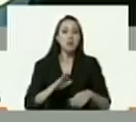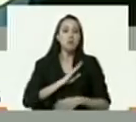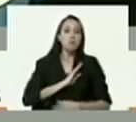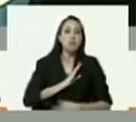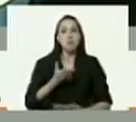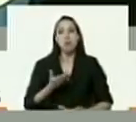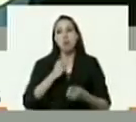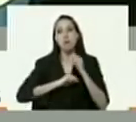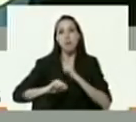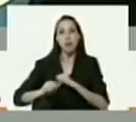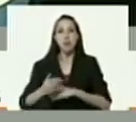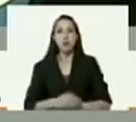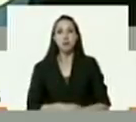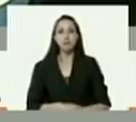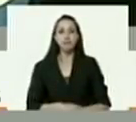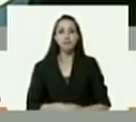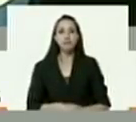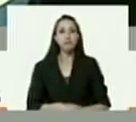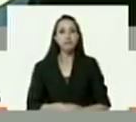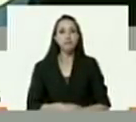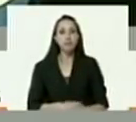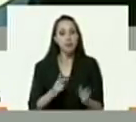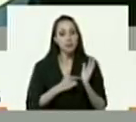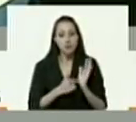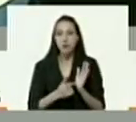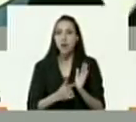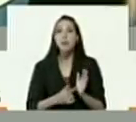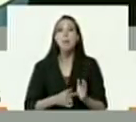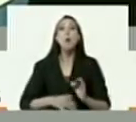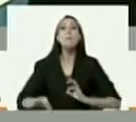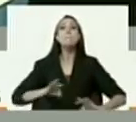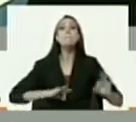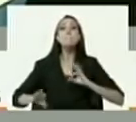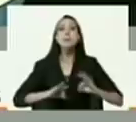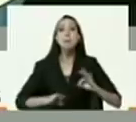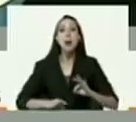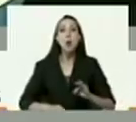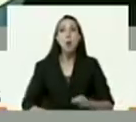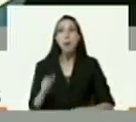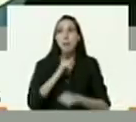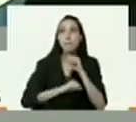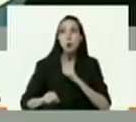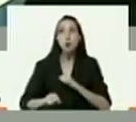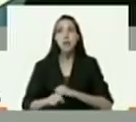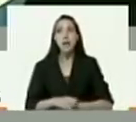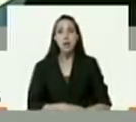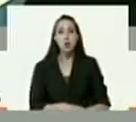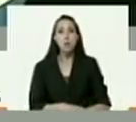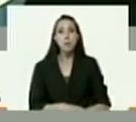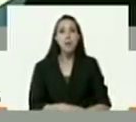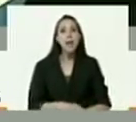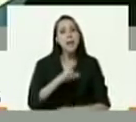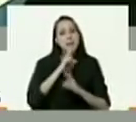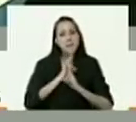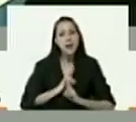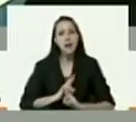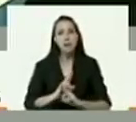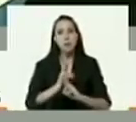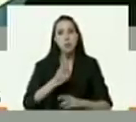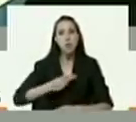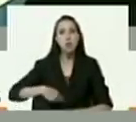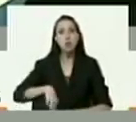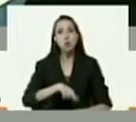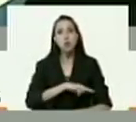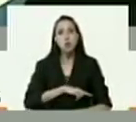evidentemente, que tenemos que protegernos. Y estamos preparados para protegernos, estamos preparados para responder. Nosotros no